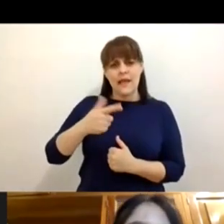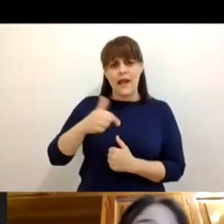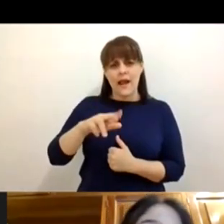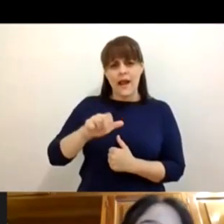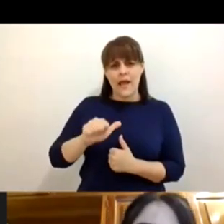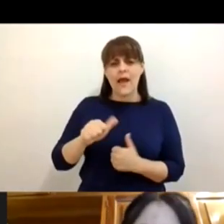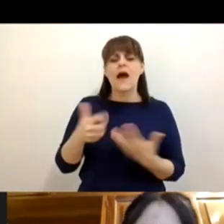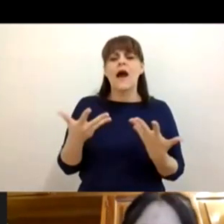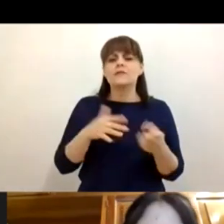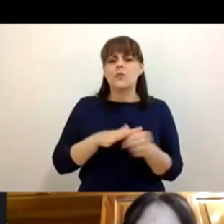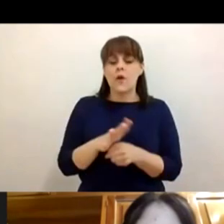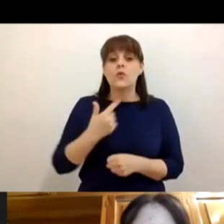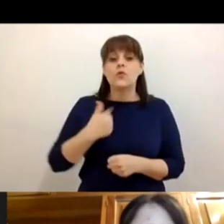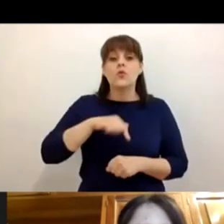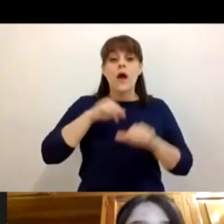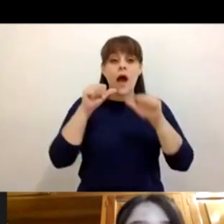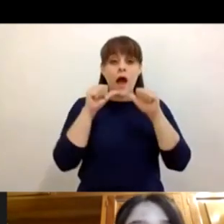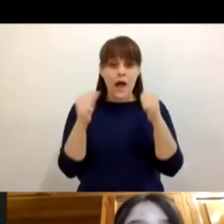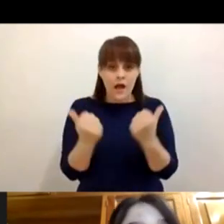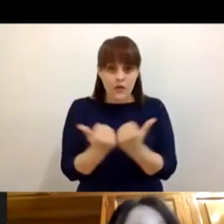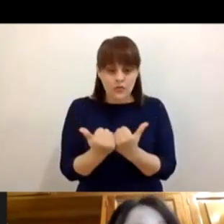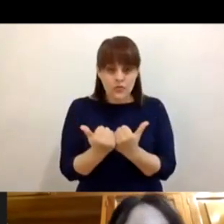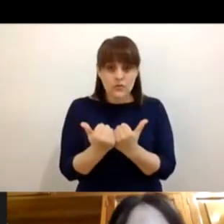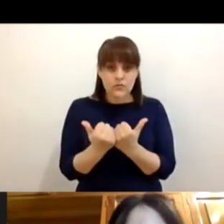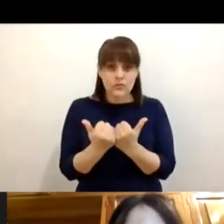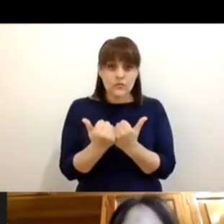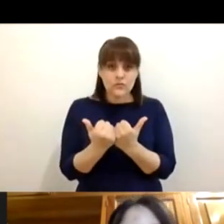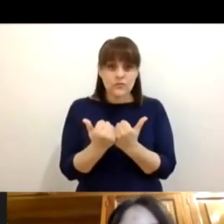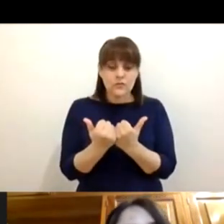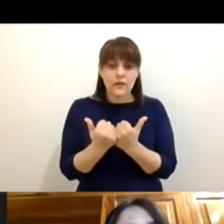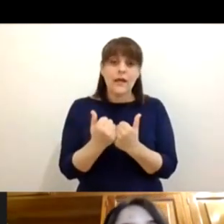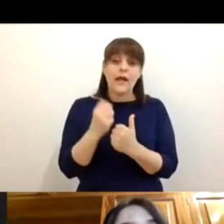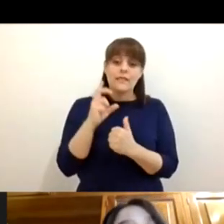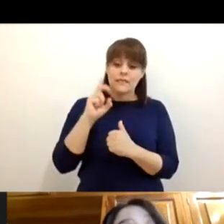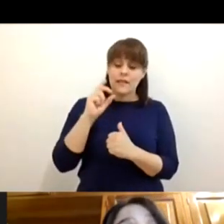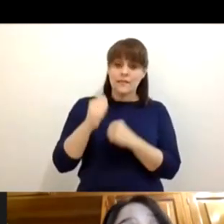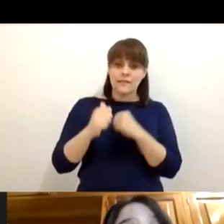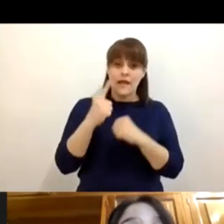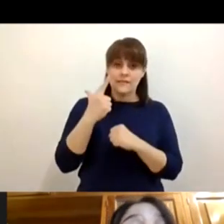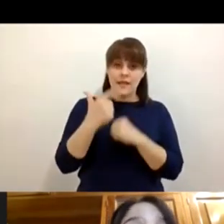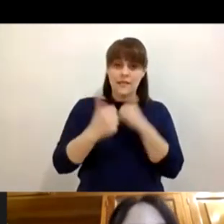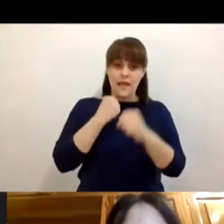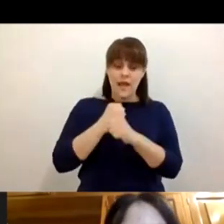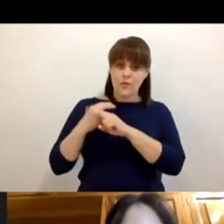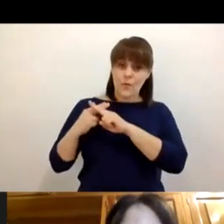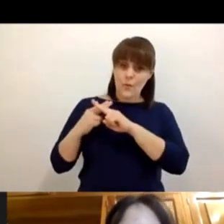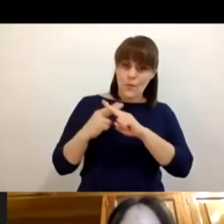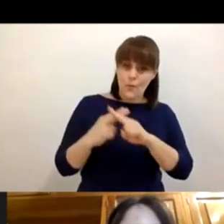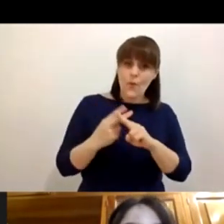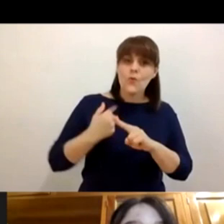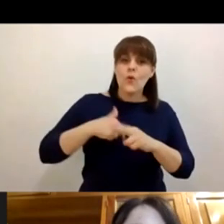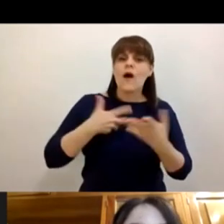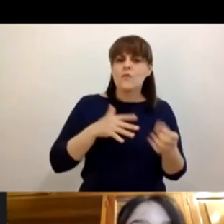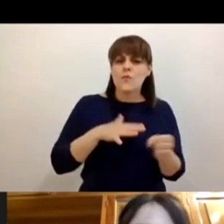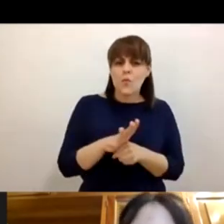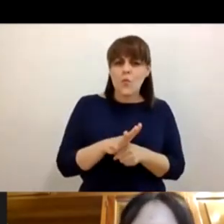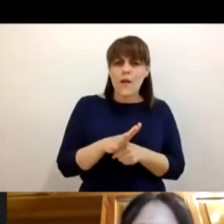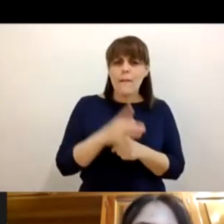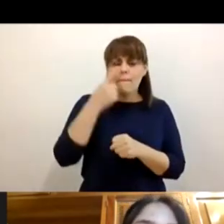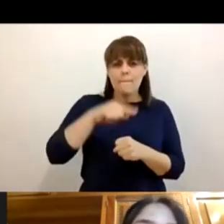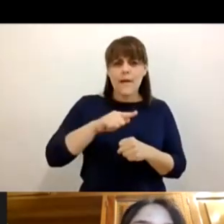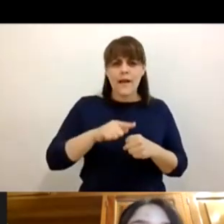somos una organización de la sociedad civil con 37 años de experiencia en la prevención del delito y la reinserción